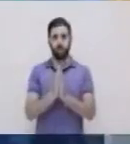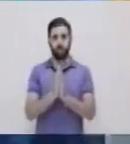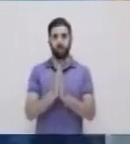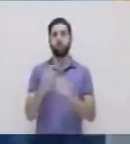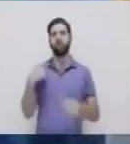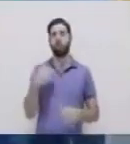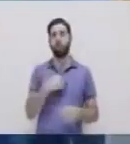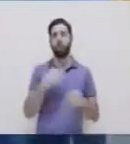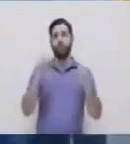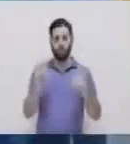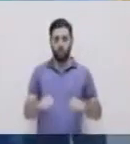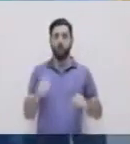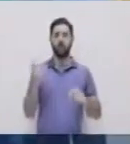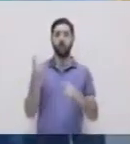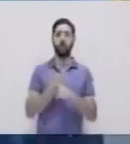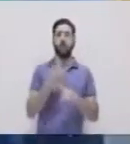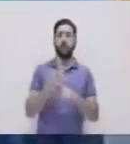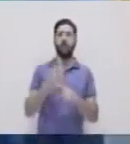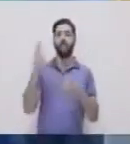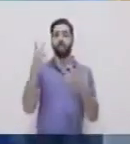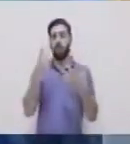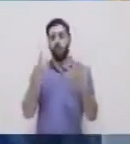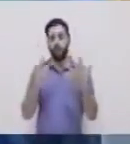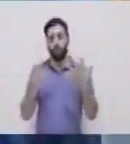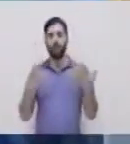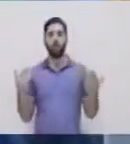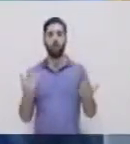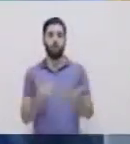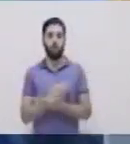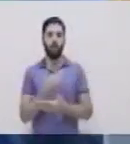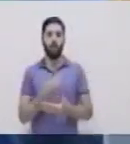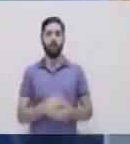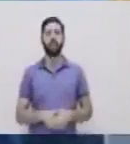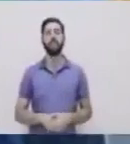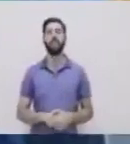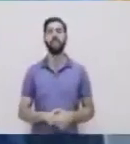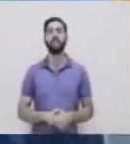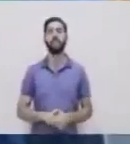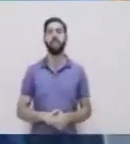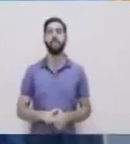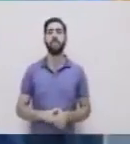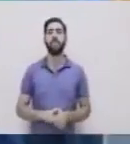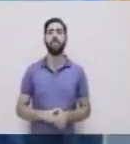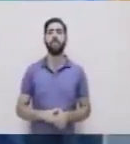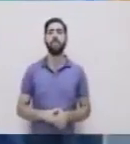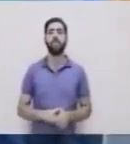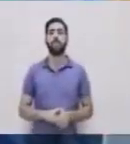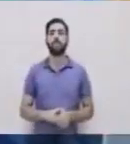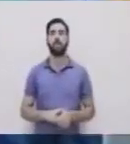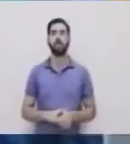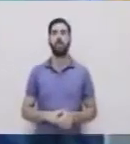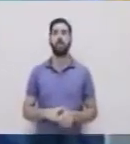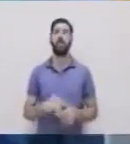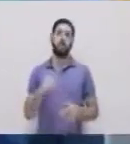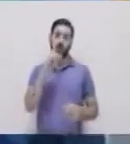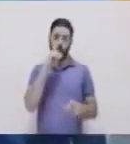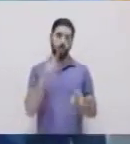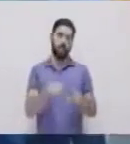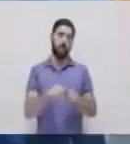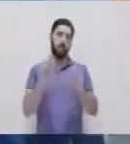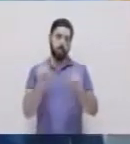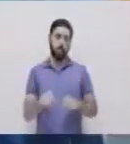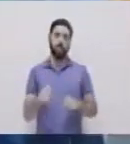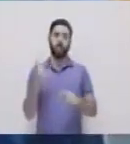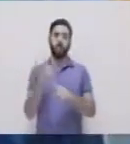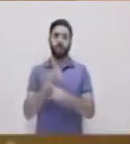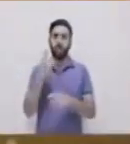de adquirir nuevo vocabulario. ¿Qué herramienta podemos utilizar nosotros para adquirir ese nuevo vocabulario? Podemos utilizar el diccionario